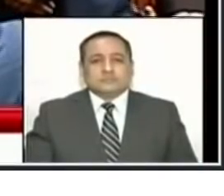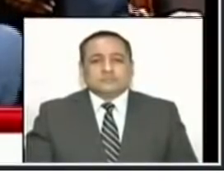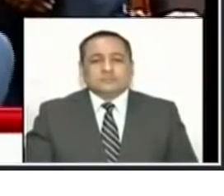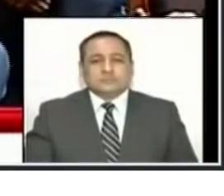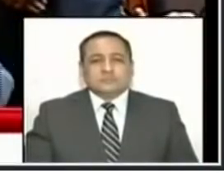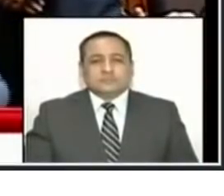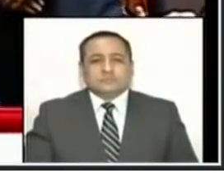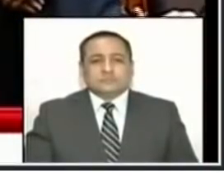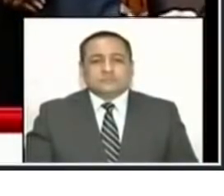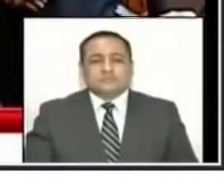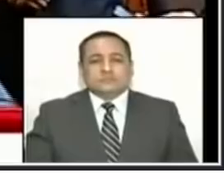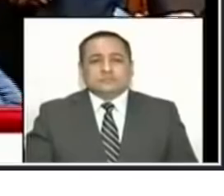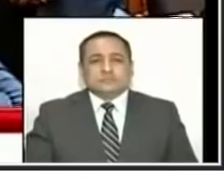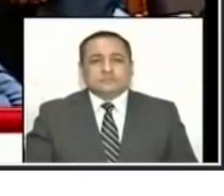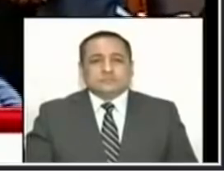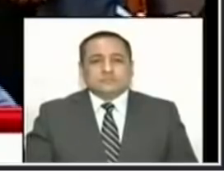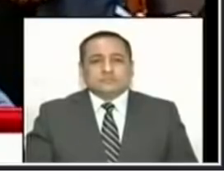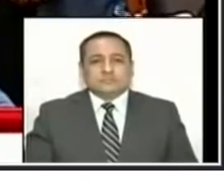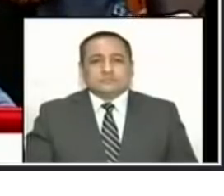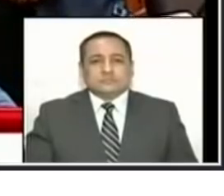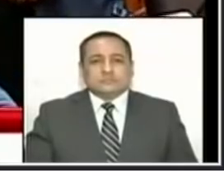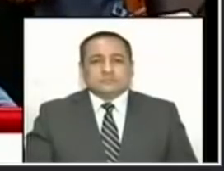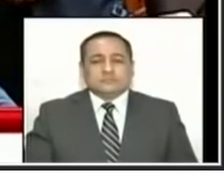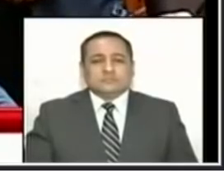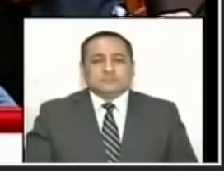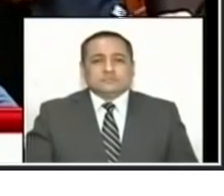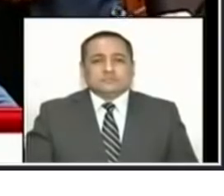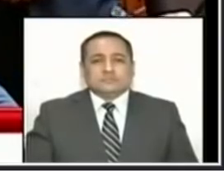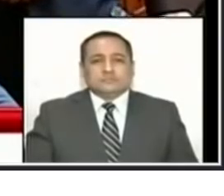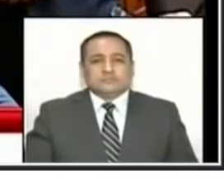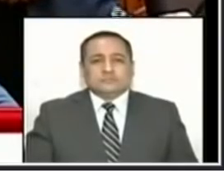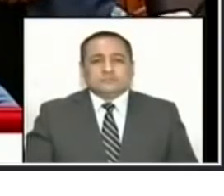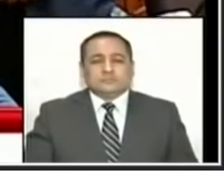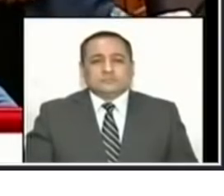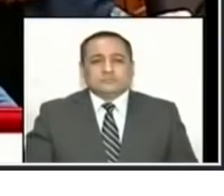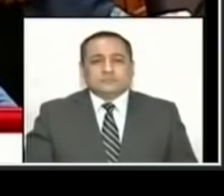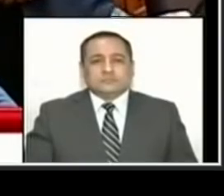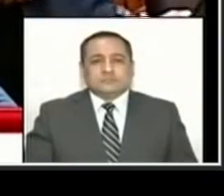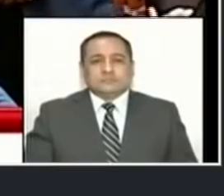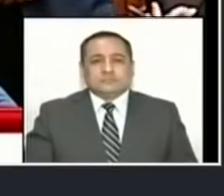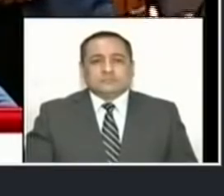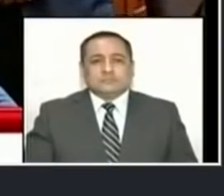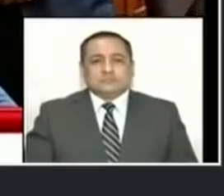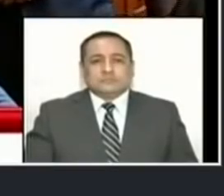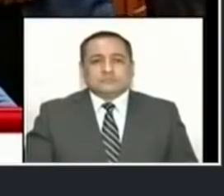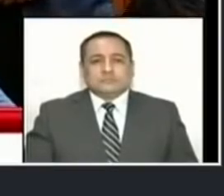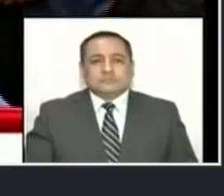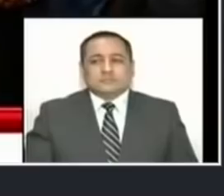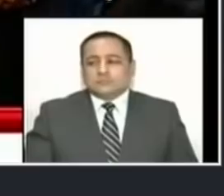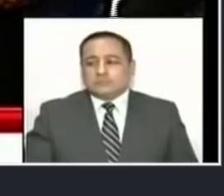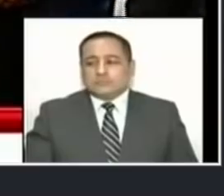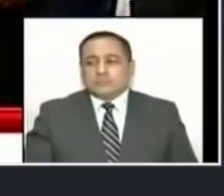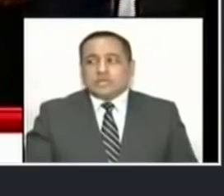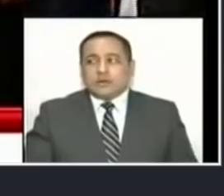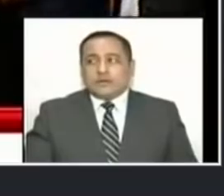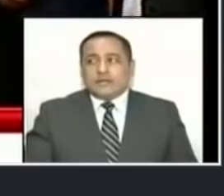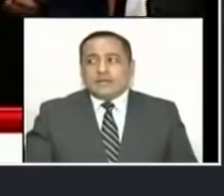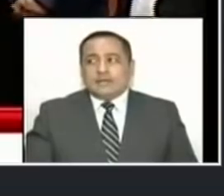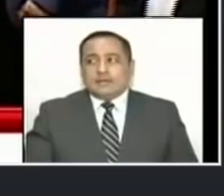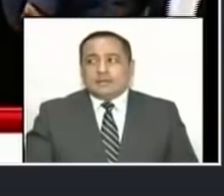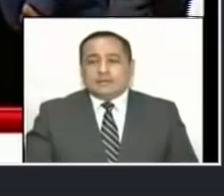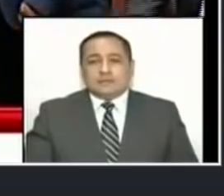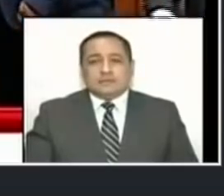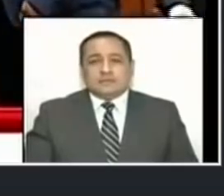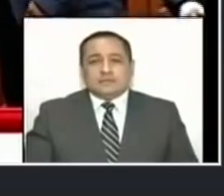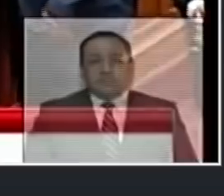Y te lo preguntaba, porque además tú sabes mejor que yo que en estos casos empiezan a rondar listas por WhatsApp y claro, todo es información